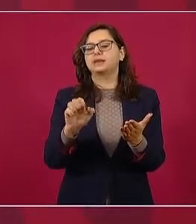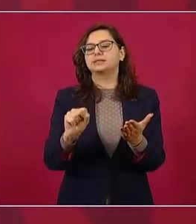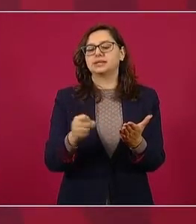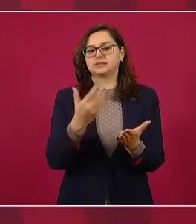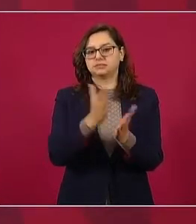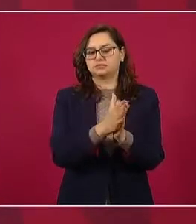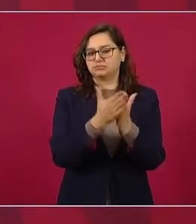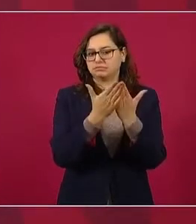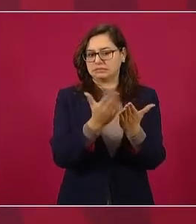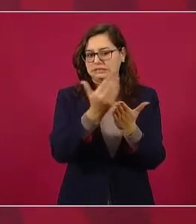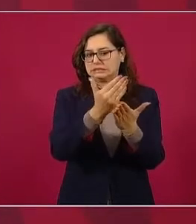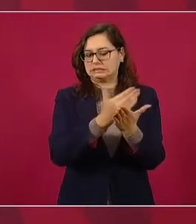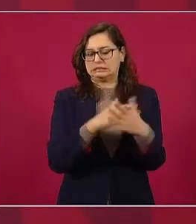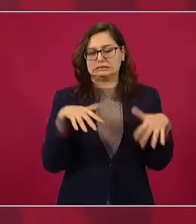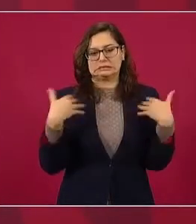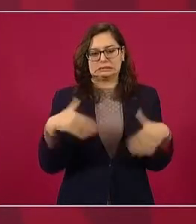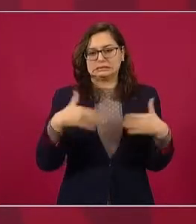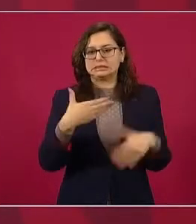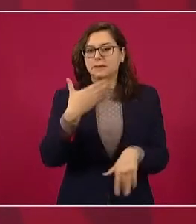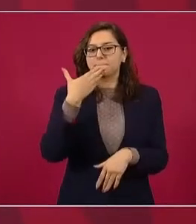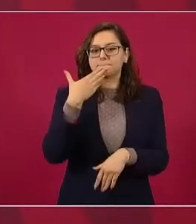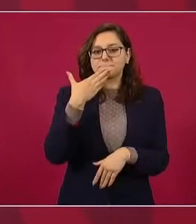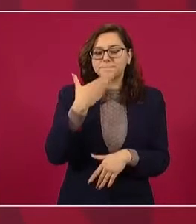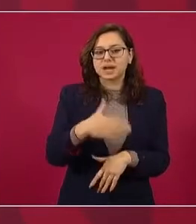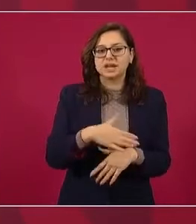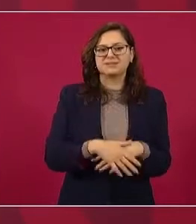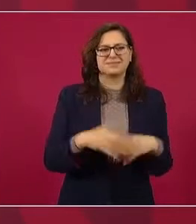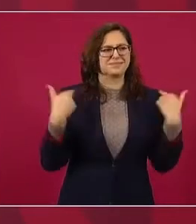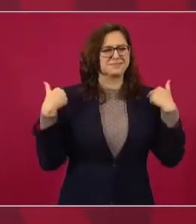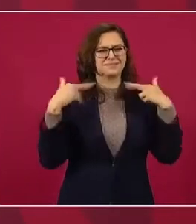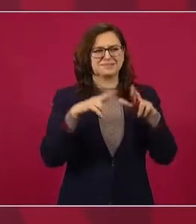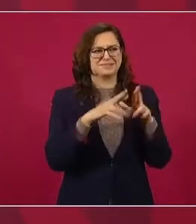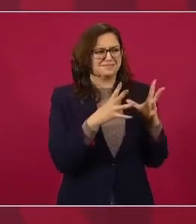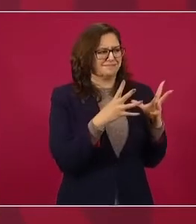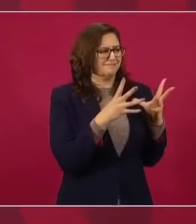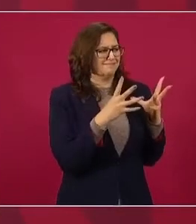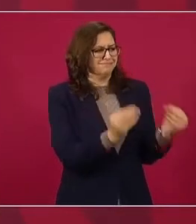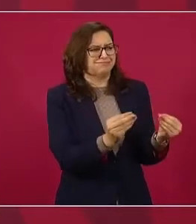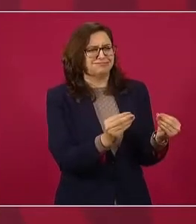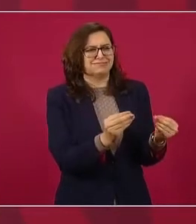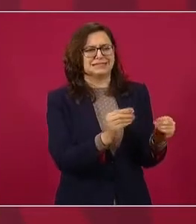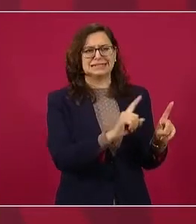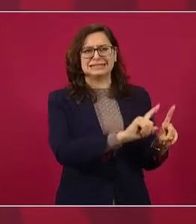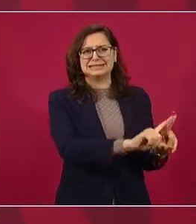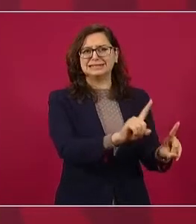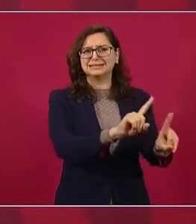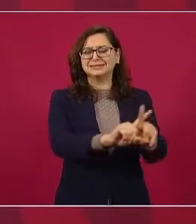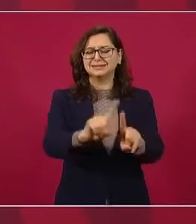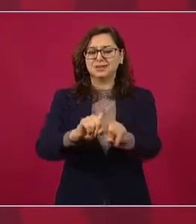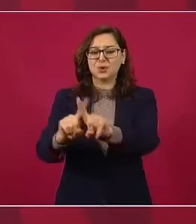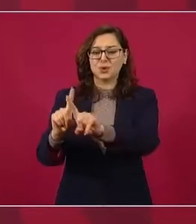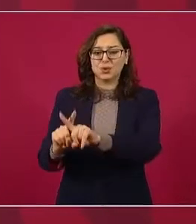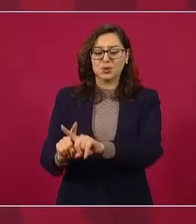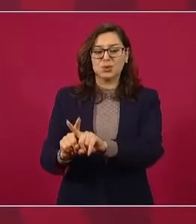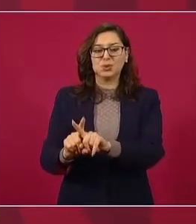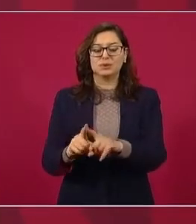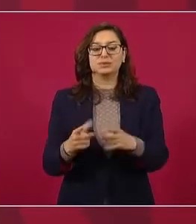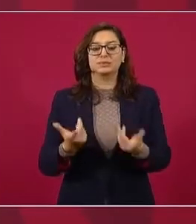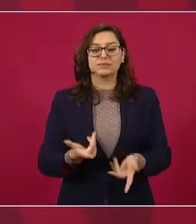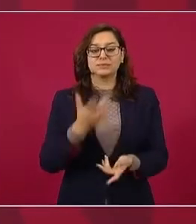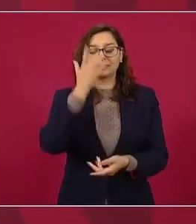México, y muchos otros maestros. Ahora que hablamos de los